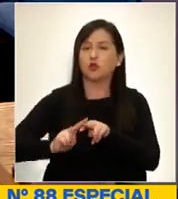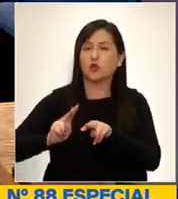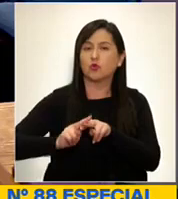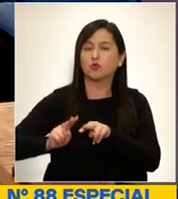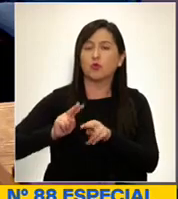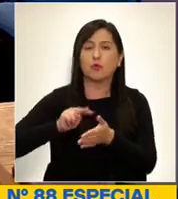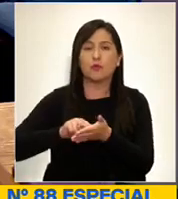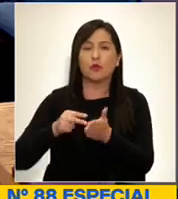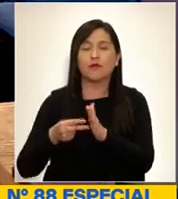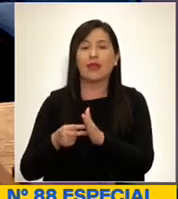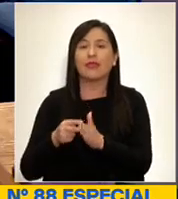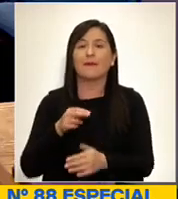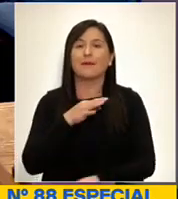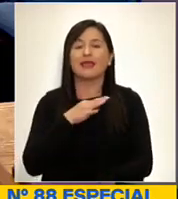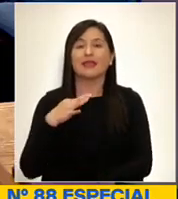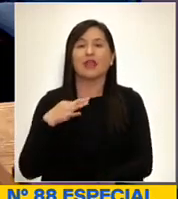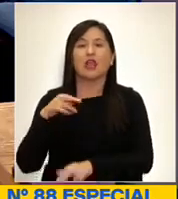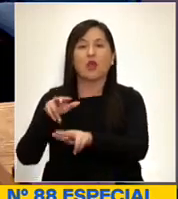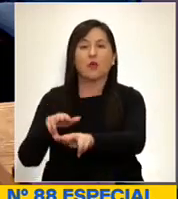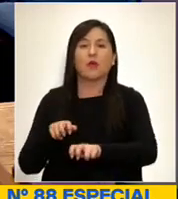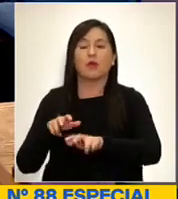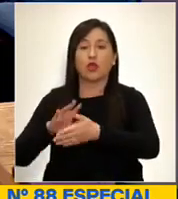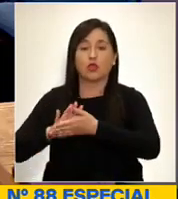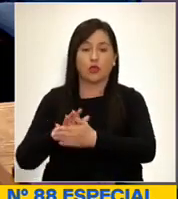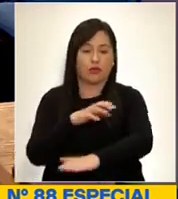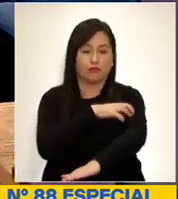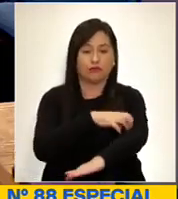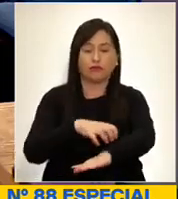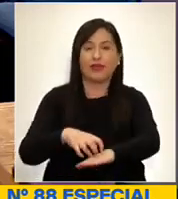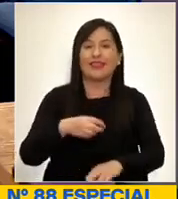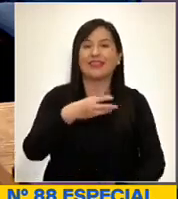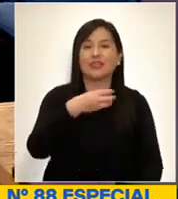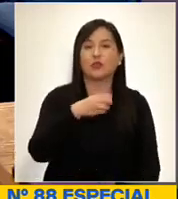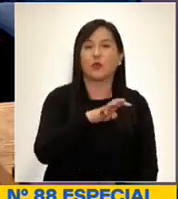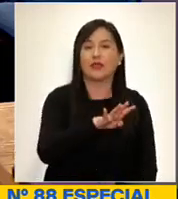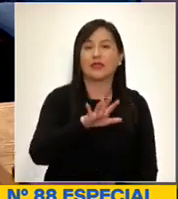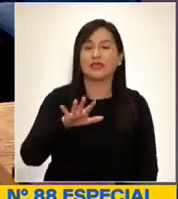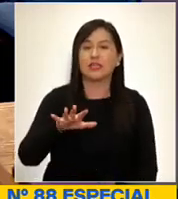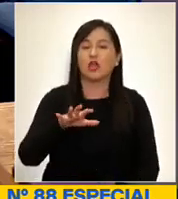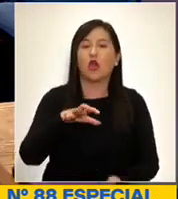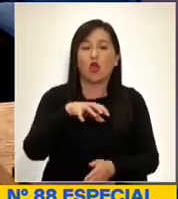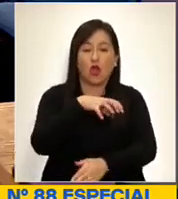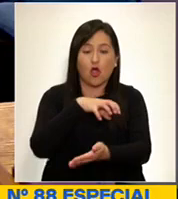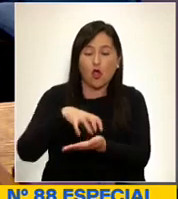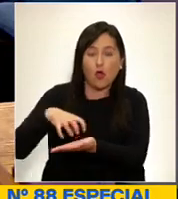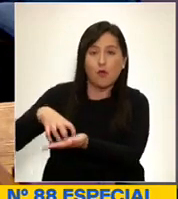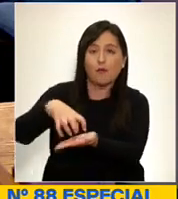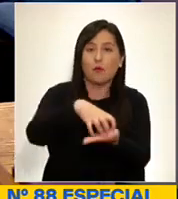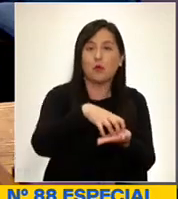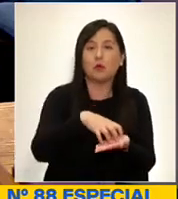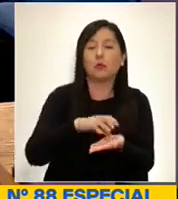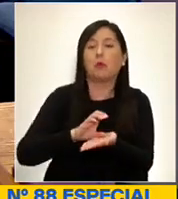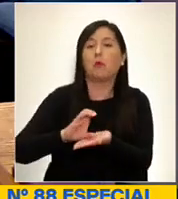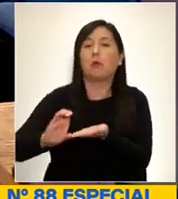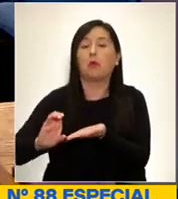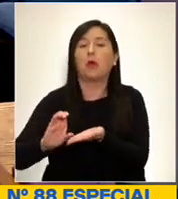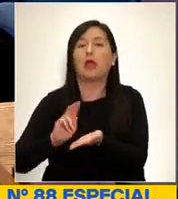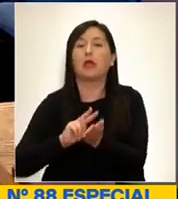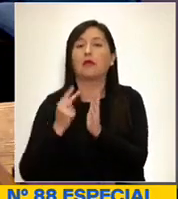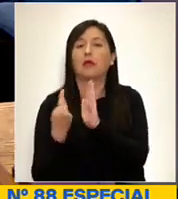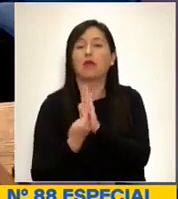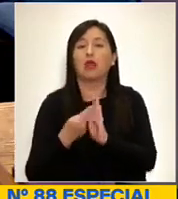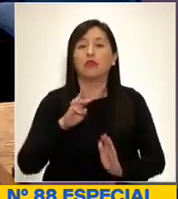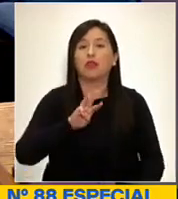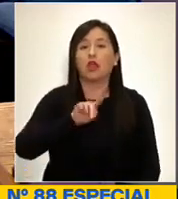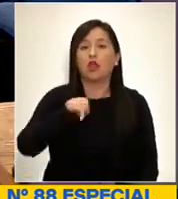al Ministerio de agricultura en cada una de las comunas de chile en las 345 comunas de chile van a recibir un reajuste de 3,4 y el resto del sector